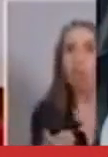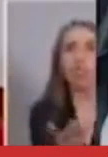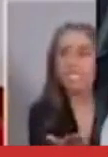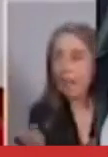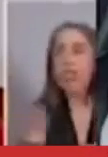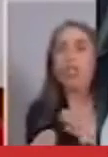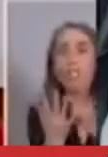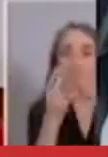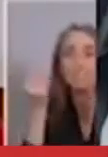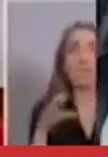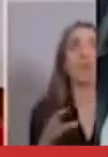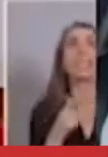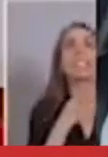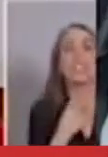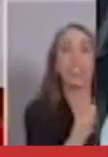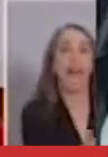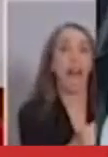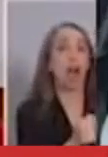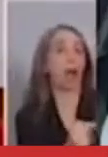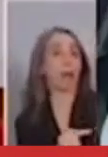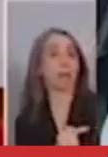Bueno, le íbamos a dar una solución, pero...